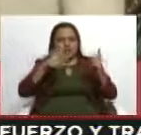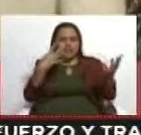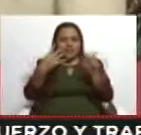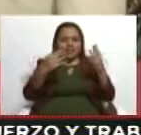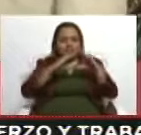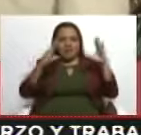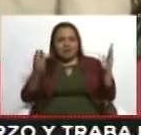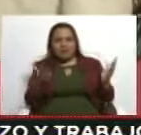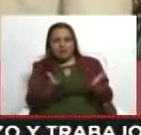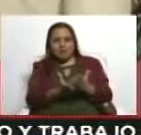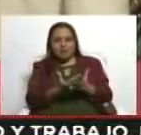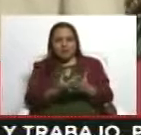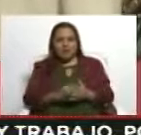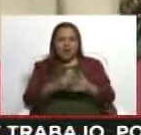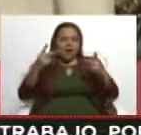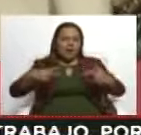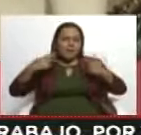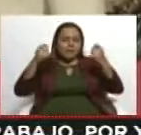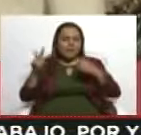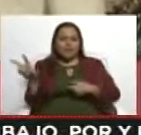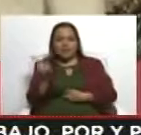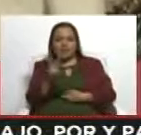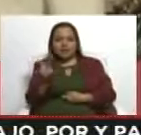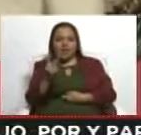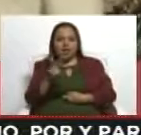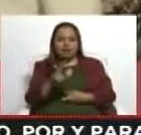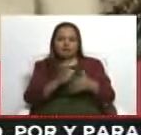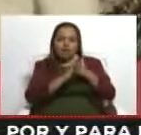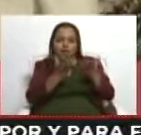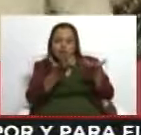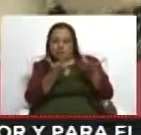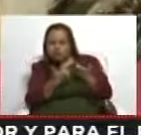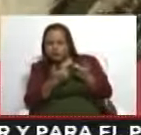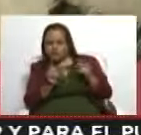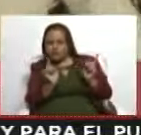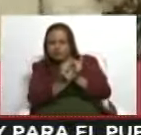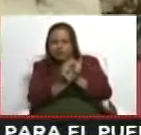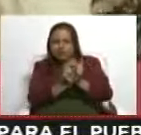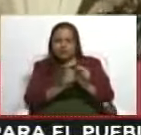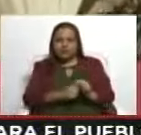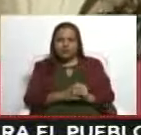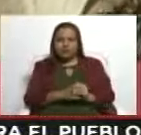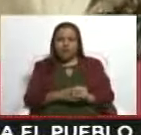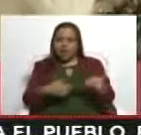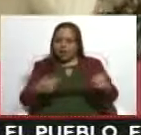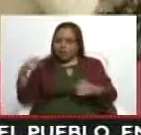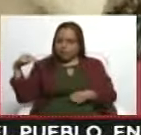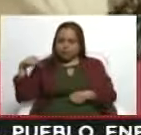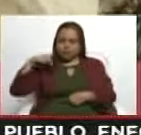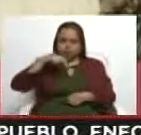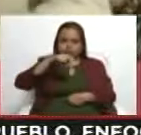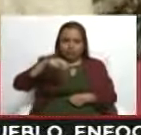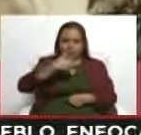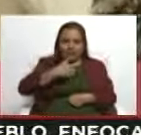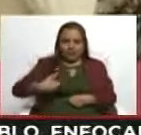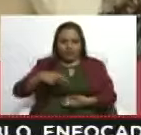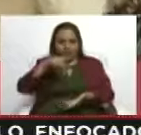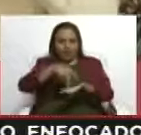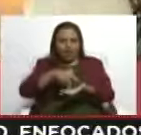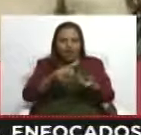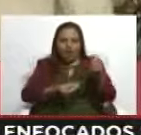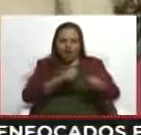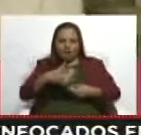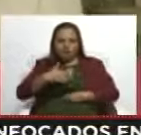Mundial Viva Venezuela. Cuéntanos un poco, José, acabamos de tener al presidente de la República aquí. ¿Cómo te